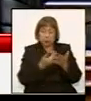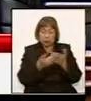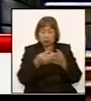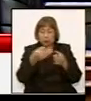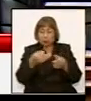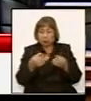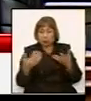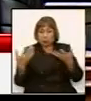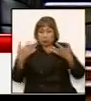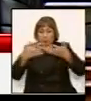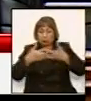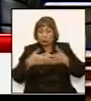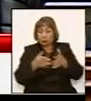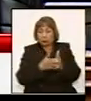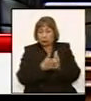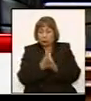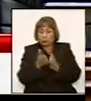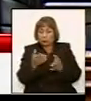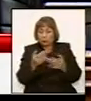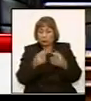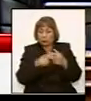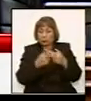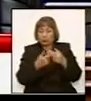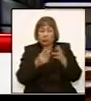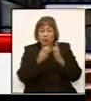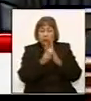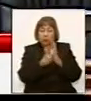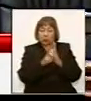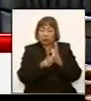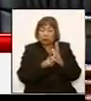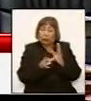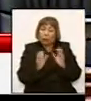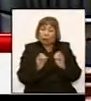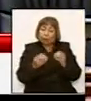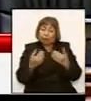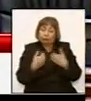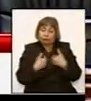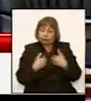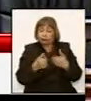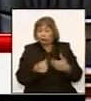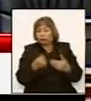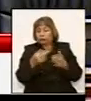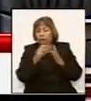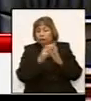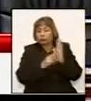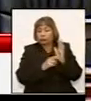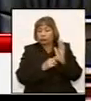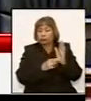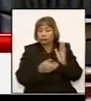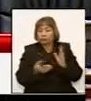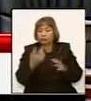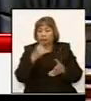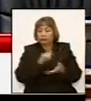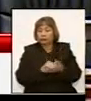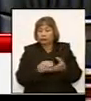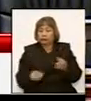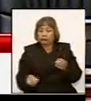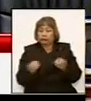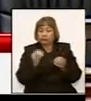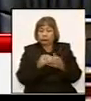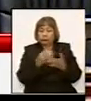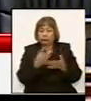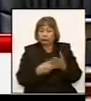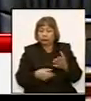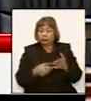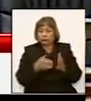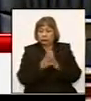efectivamente va con el espíritu de la iniciativa legislativa o si tendrían que hacer otro proyecto para que se incluyan esos